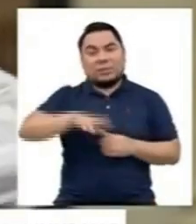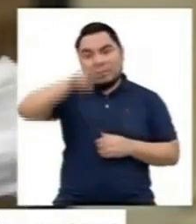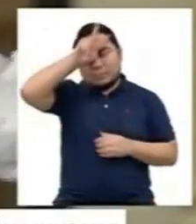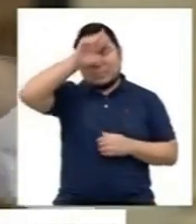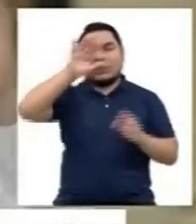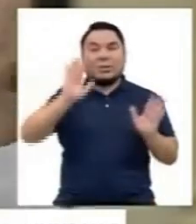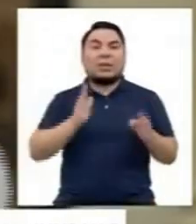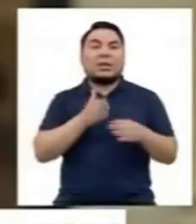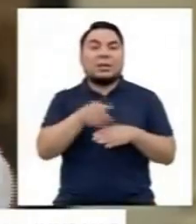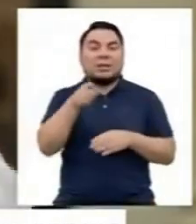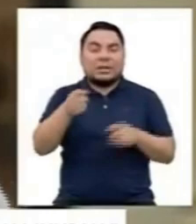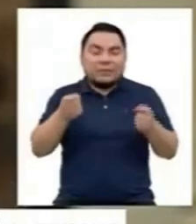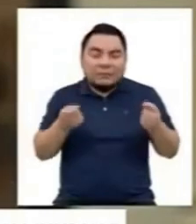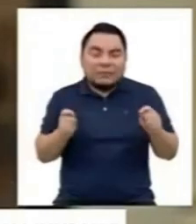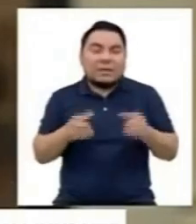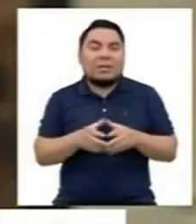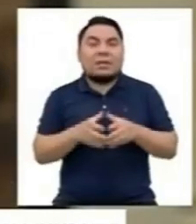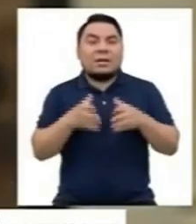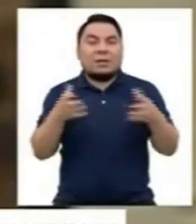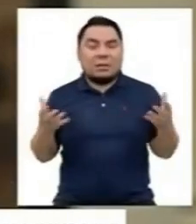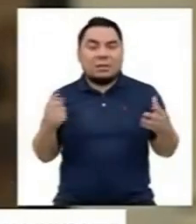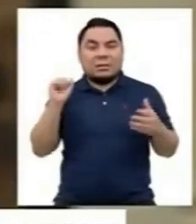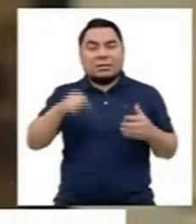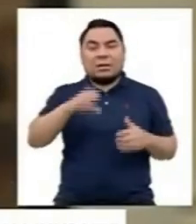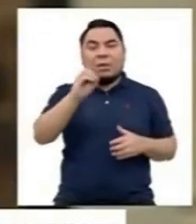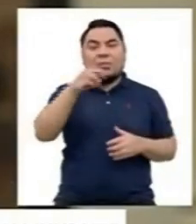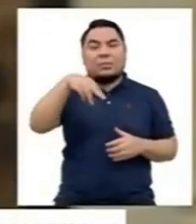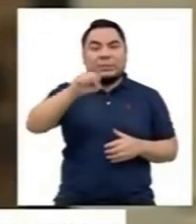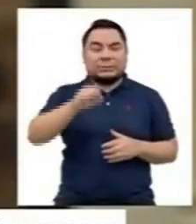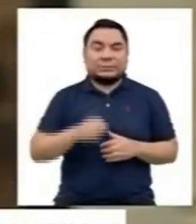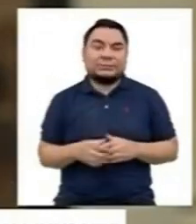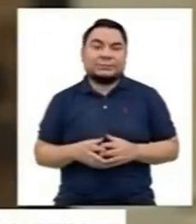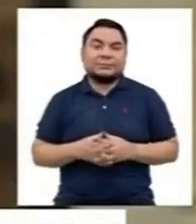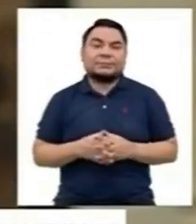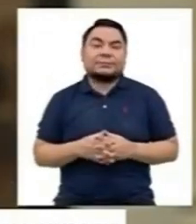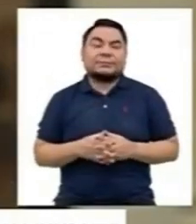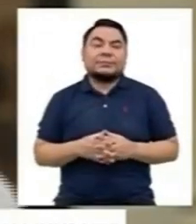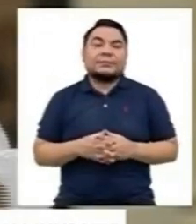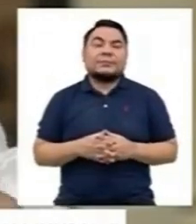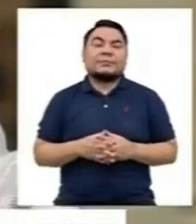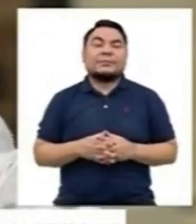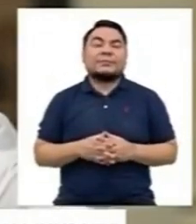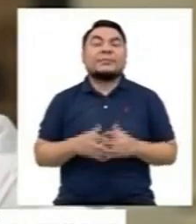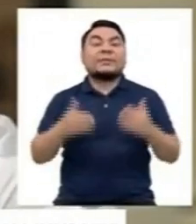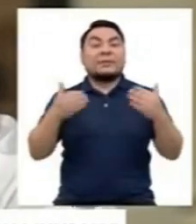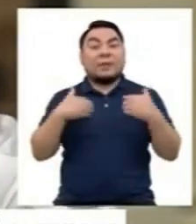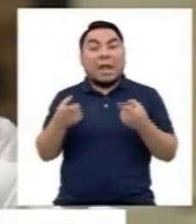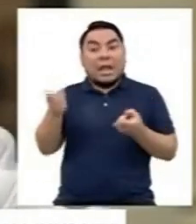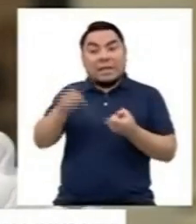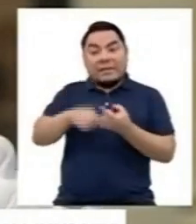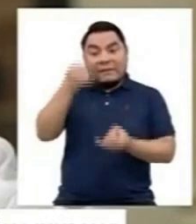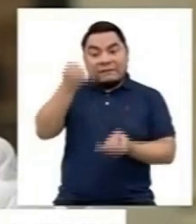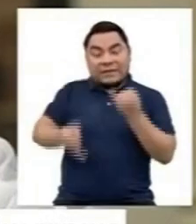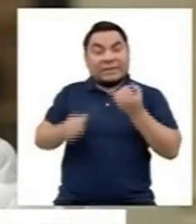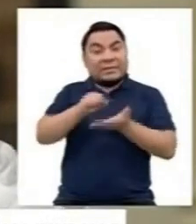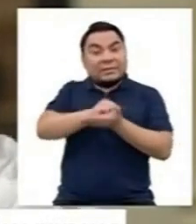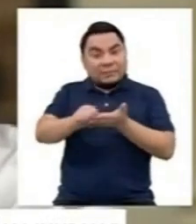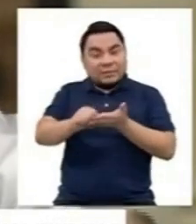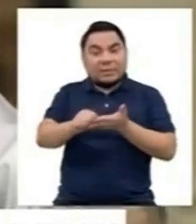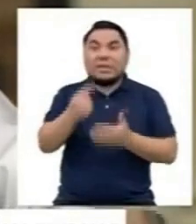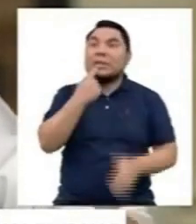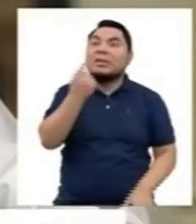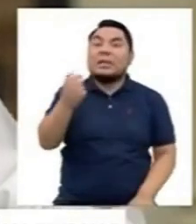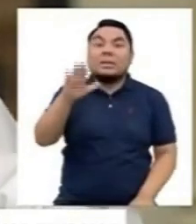8.000 voluntarios que se va a iniciar en el Perú. Es necesario recalcar que dos son las